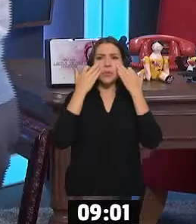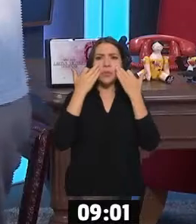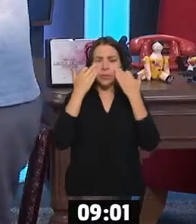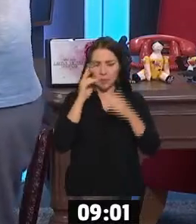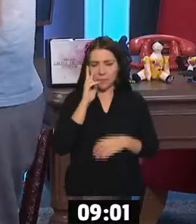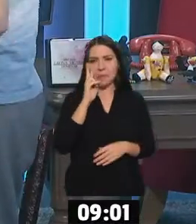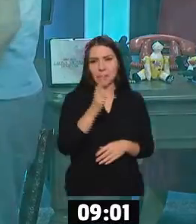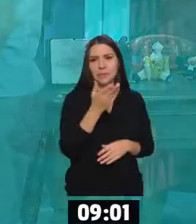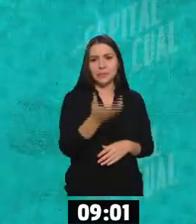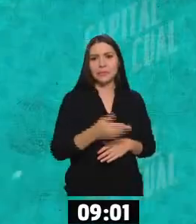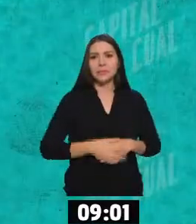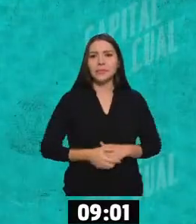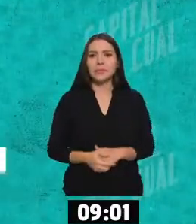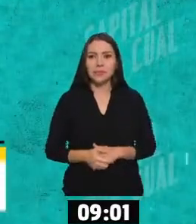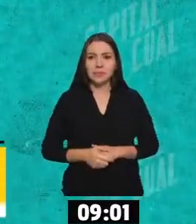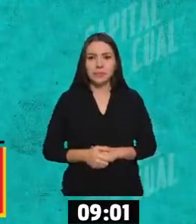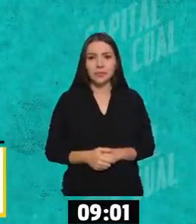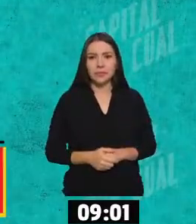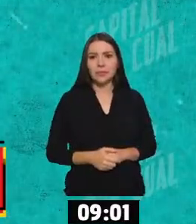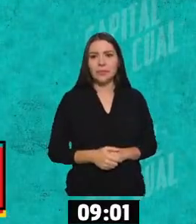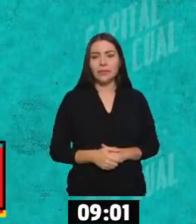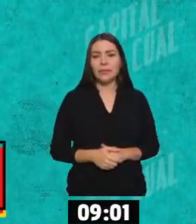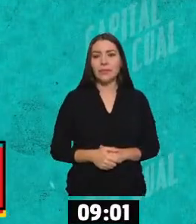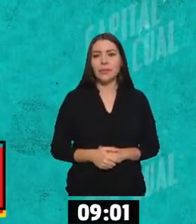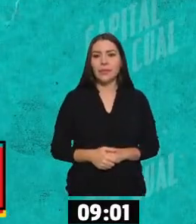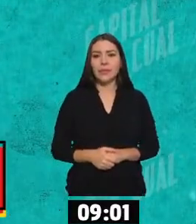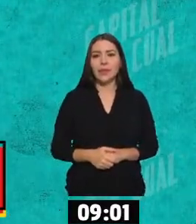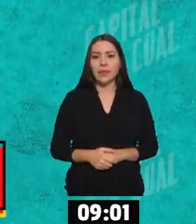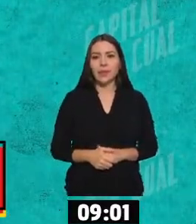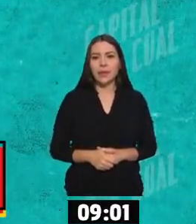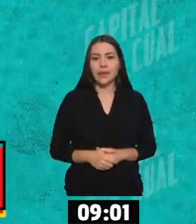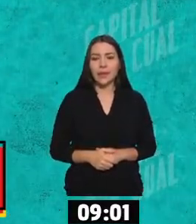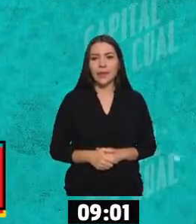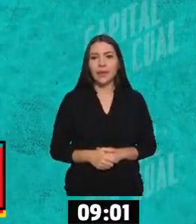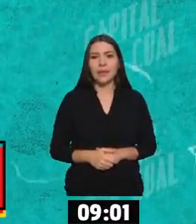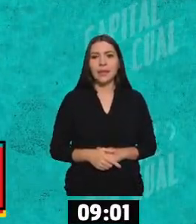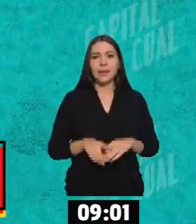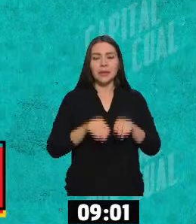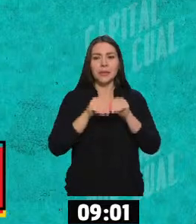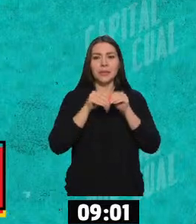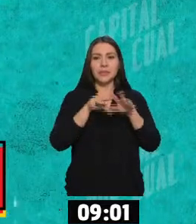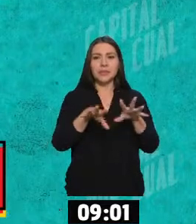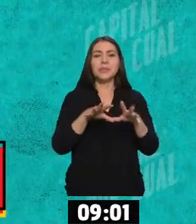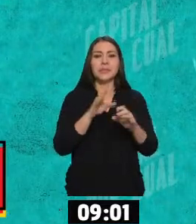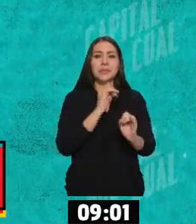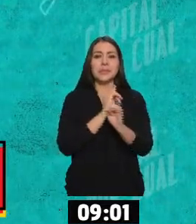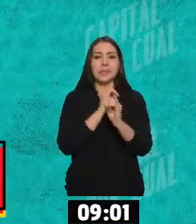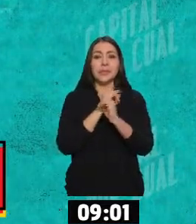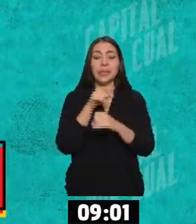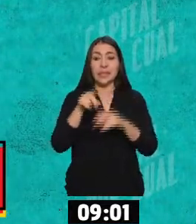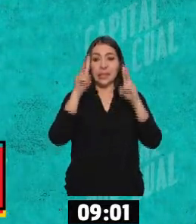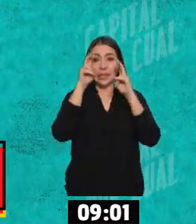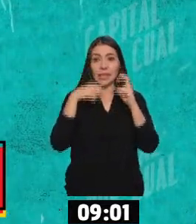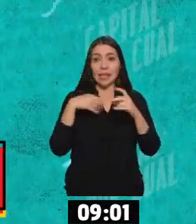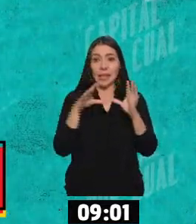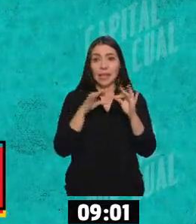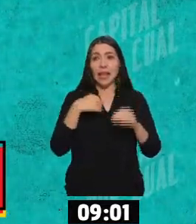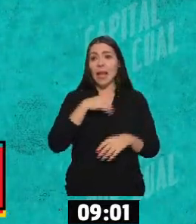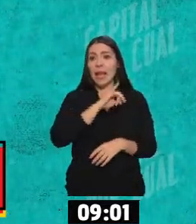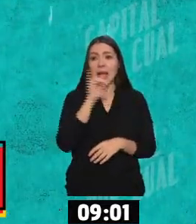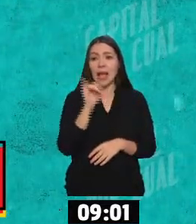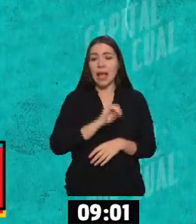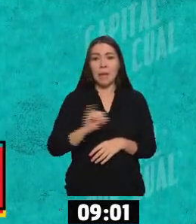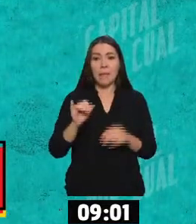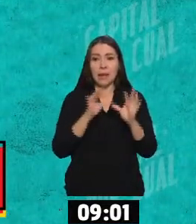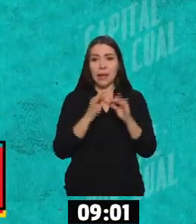chequen. Sí, Sí. nos enseña su En realidad. una plataforma digital, nunca lo había hecho, pero la realidad